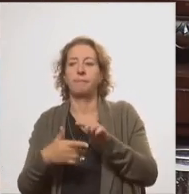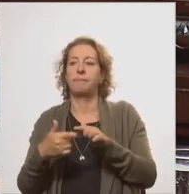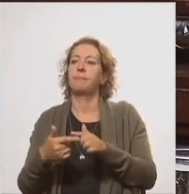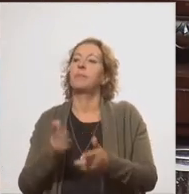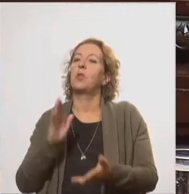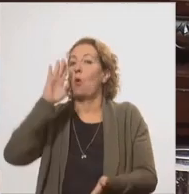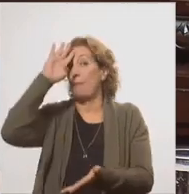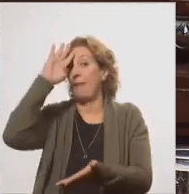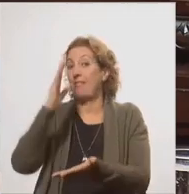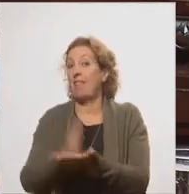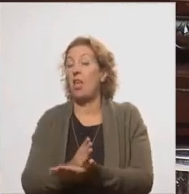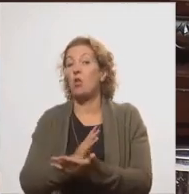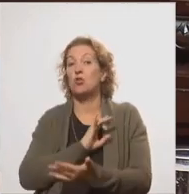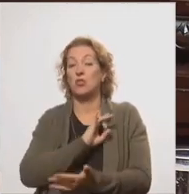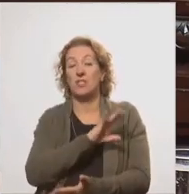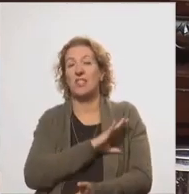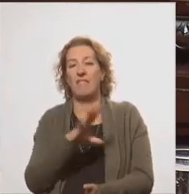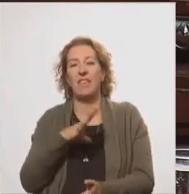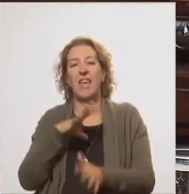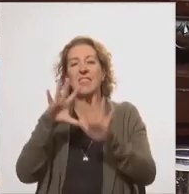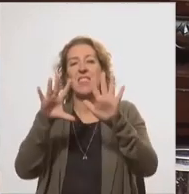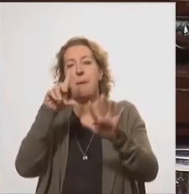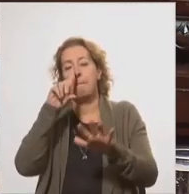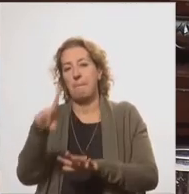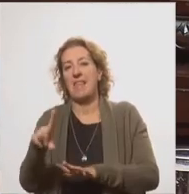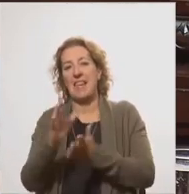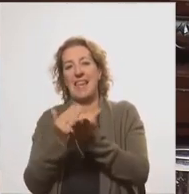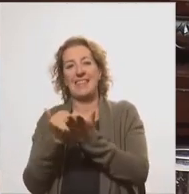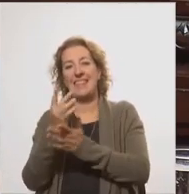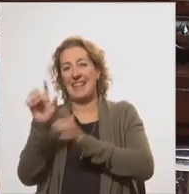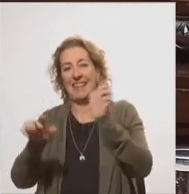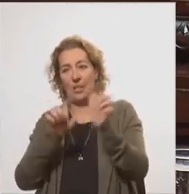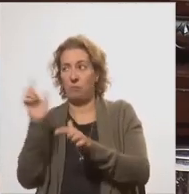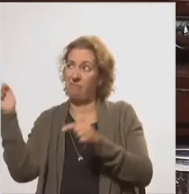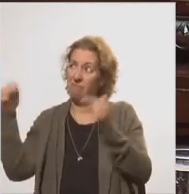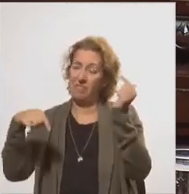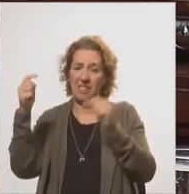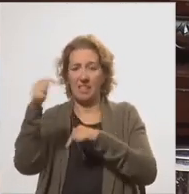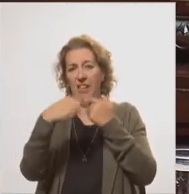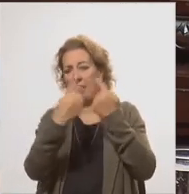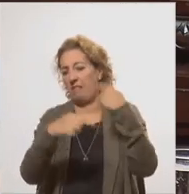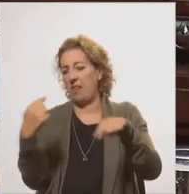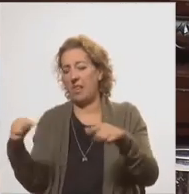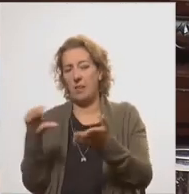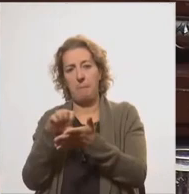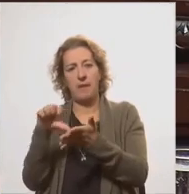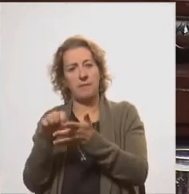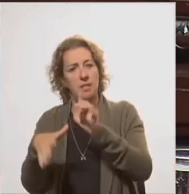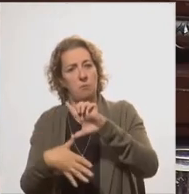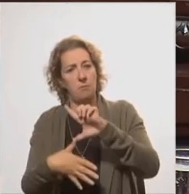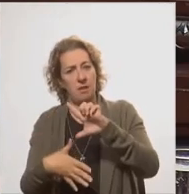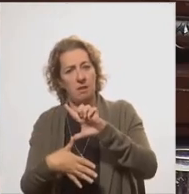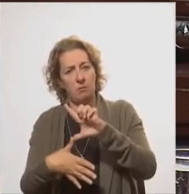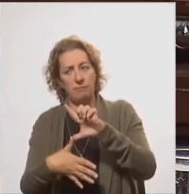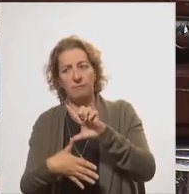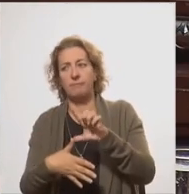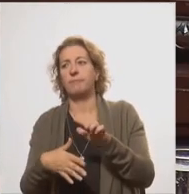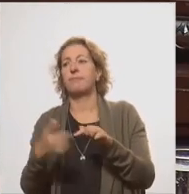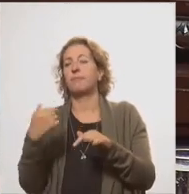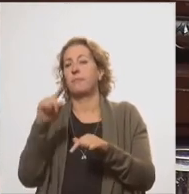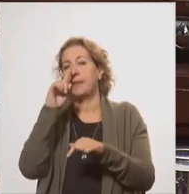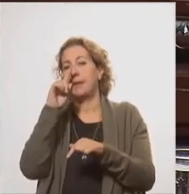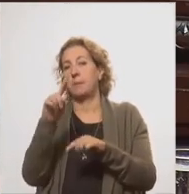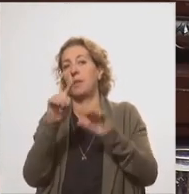10.000 extranjeros que provenían de muchos países latinoamericanos. En diciembre del 76, el terror